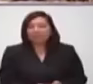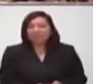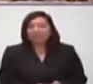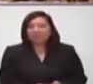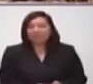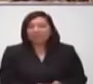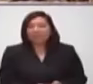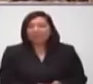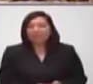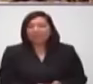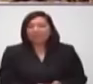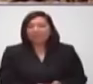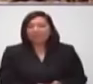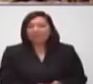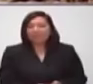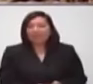presidente,